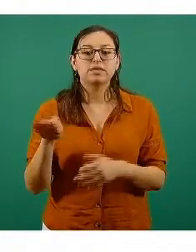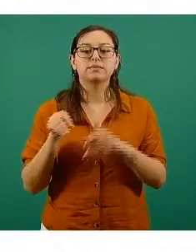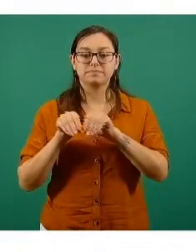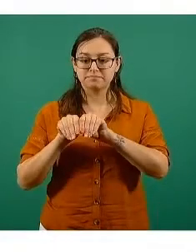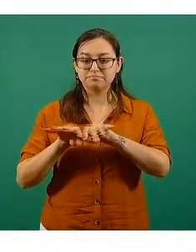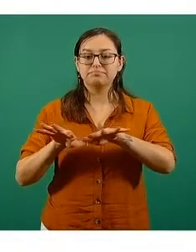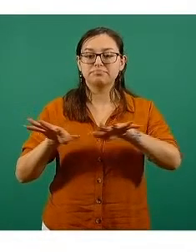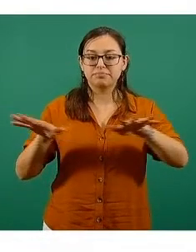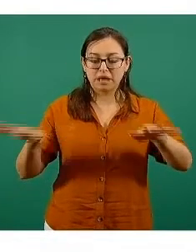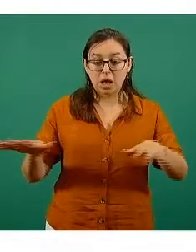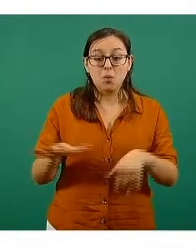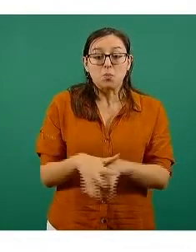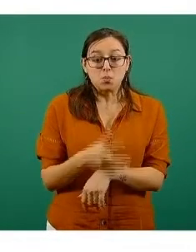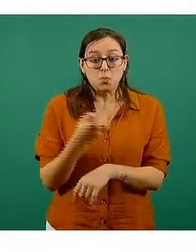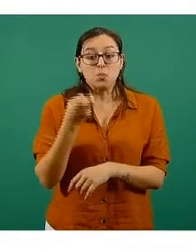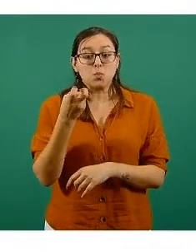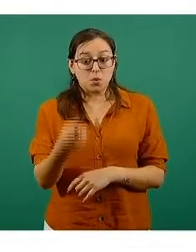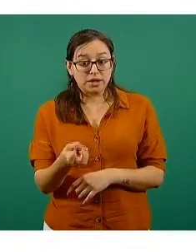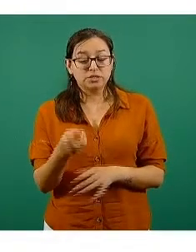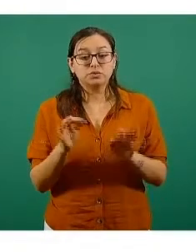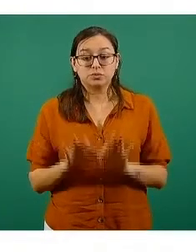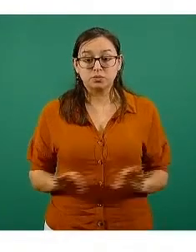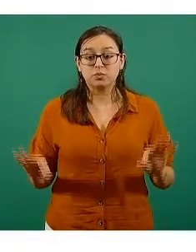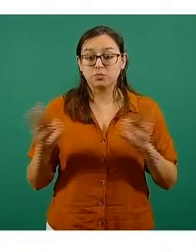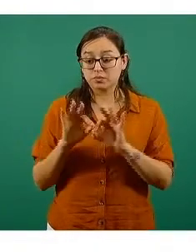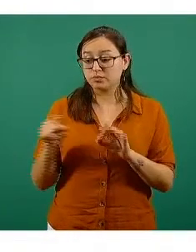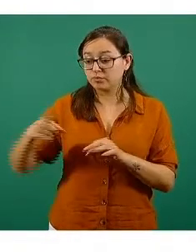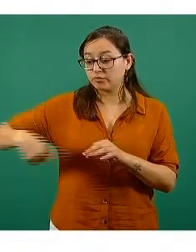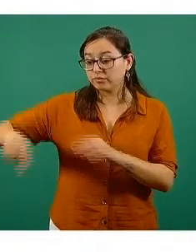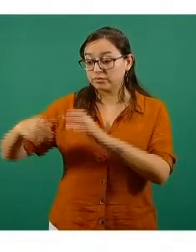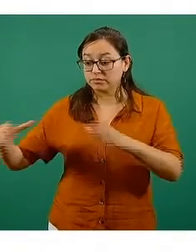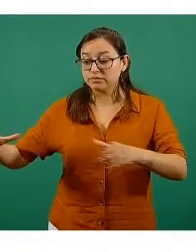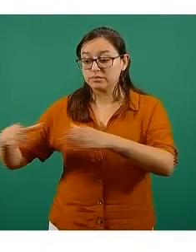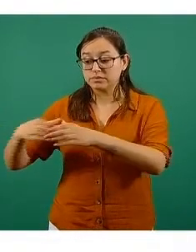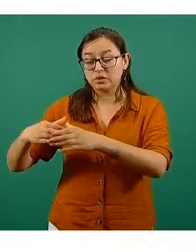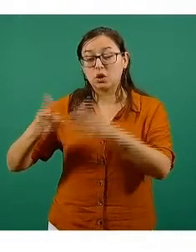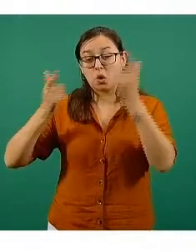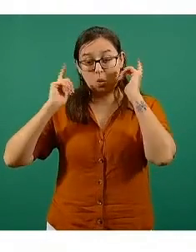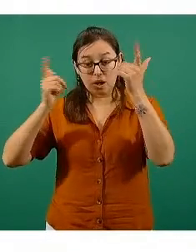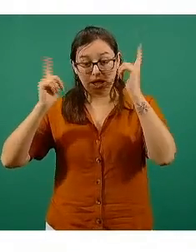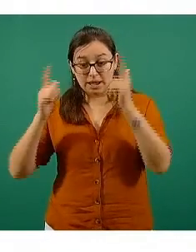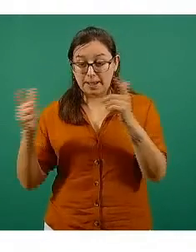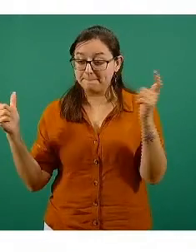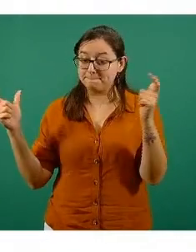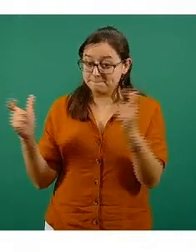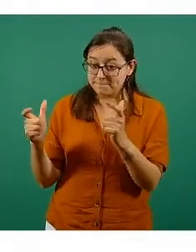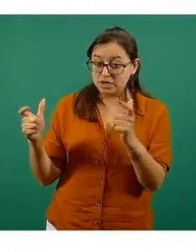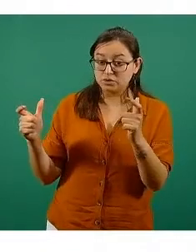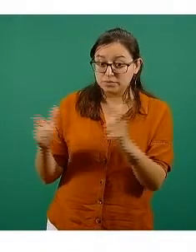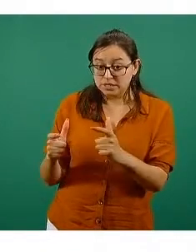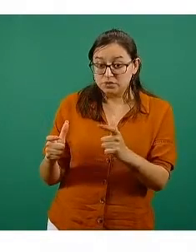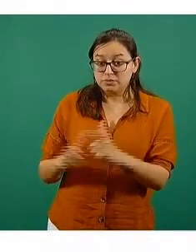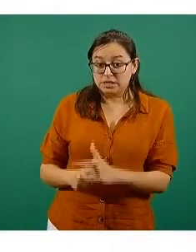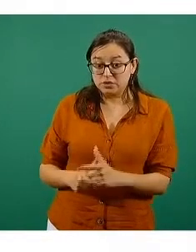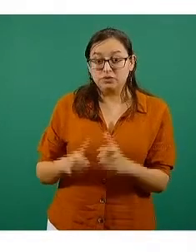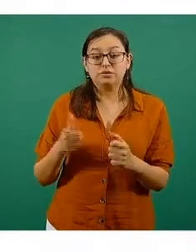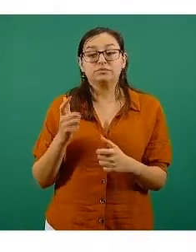idea es que esta proporción y este número de casos pues cada vez sea menor para que la